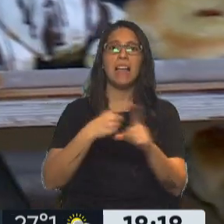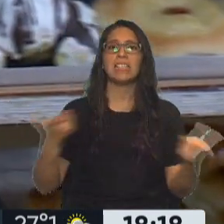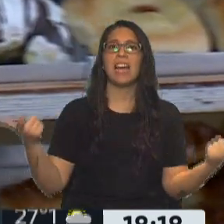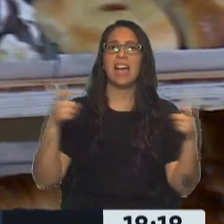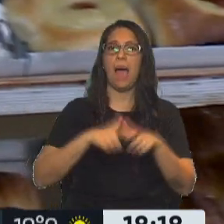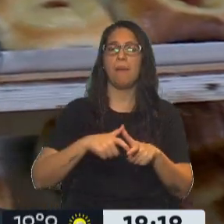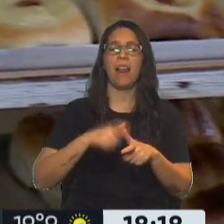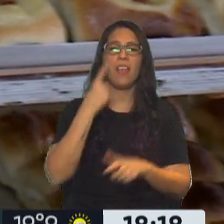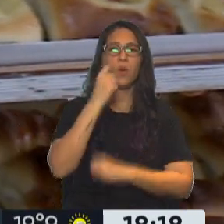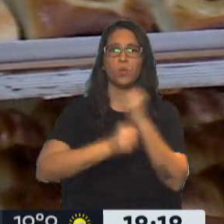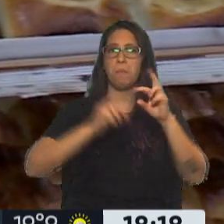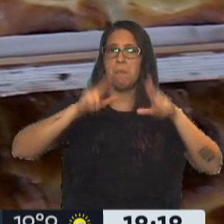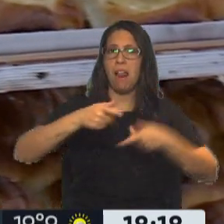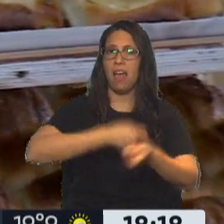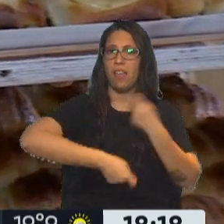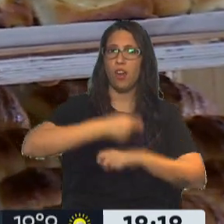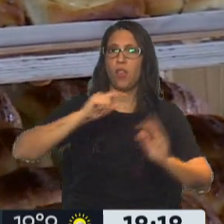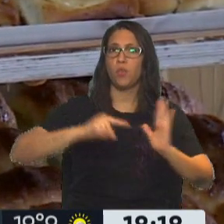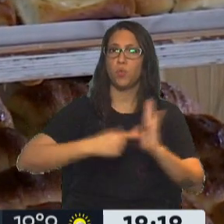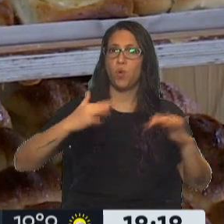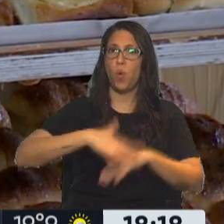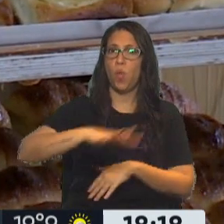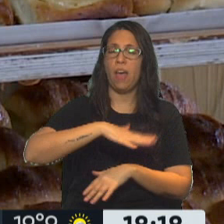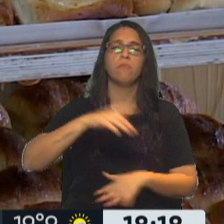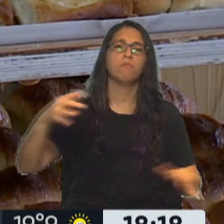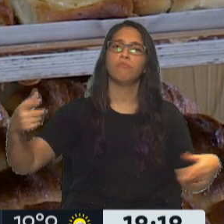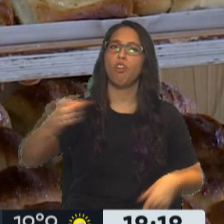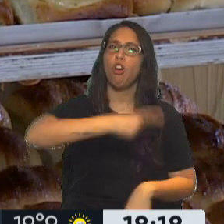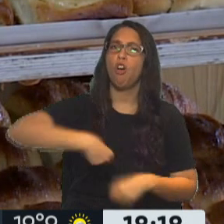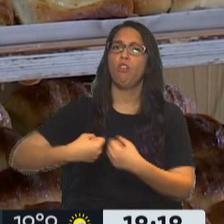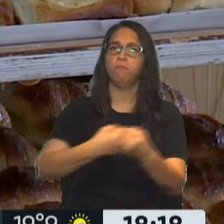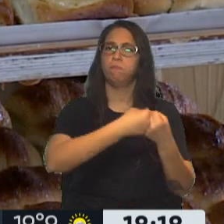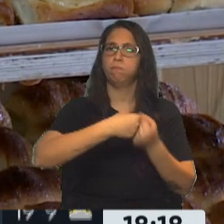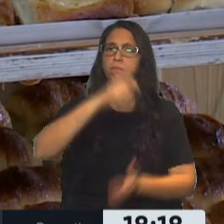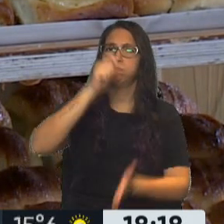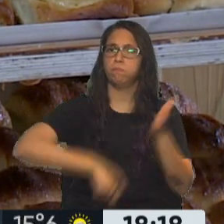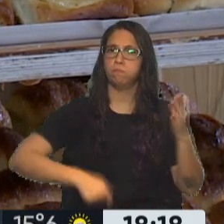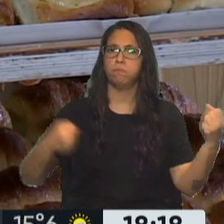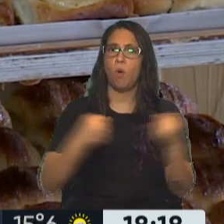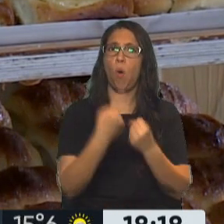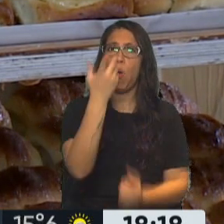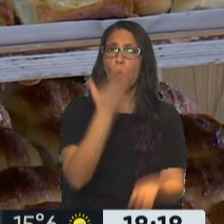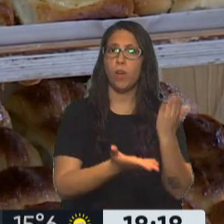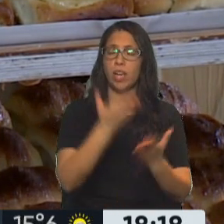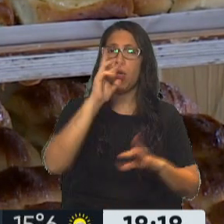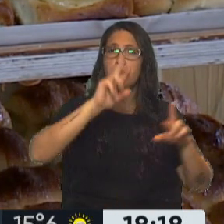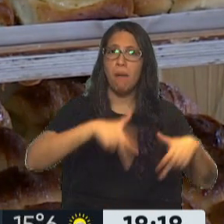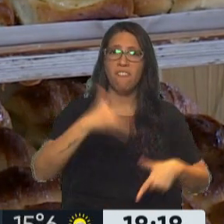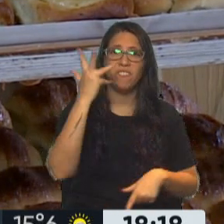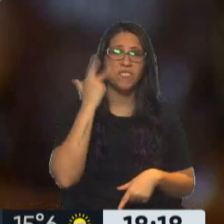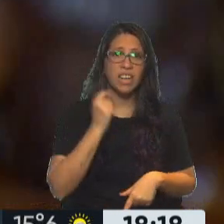Industriales Panaderos de la Ciudad Autónoma de Buenos Aires, firmaron hoy un acta de acuerdo que establece un valor máximo para el kilo de pan francés de